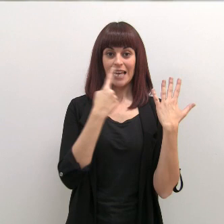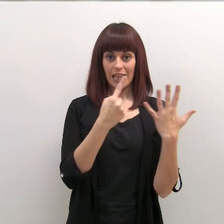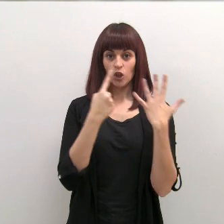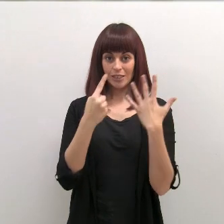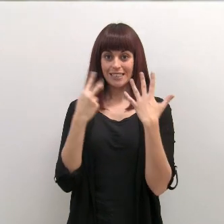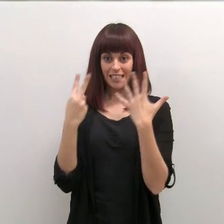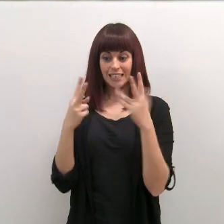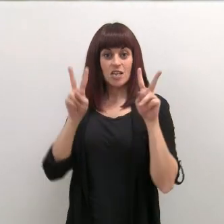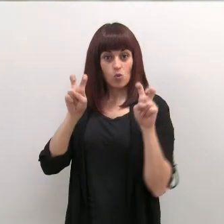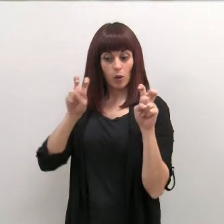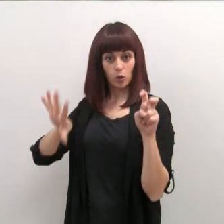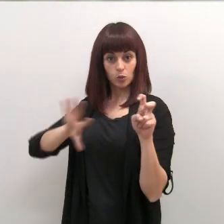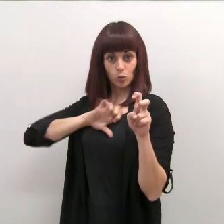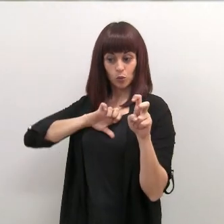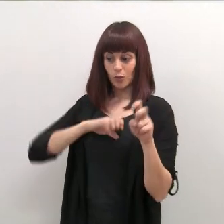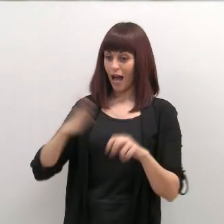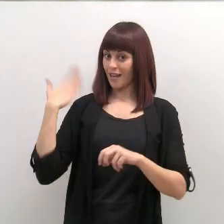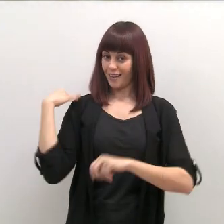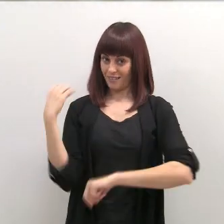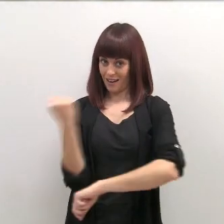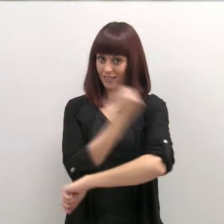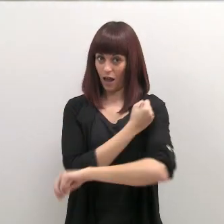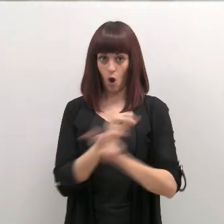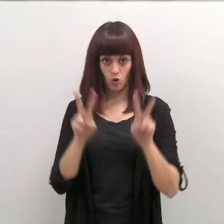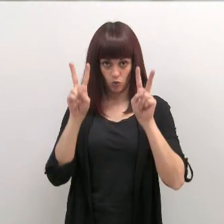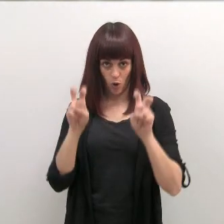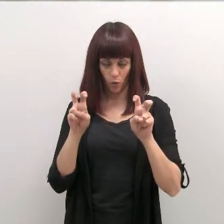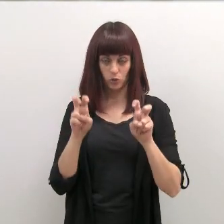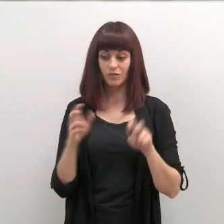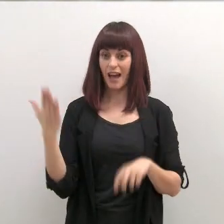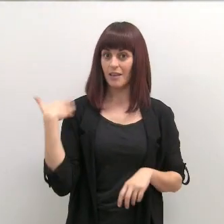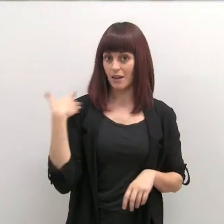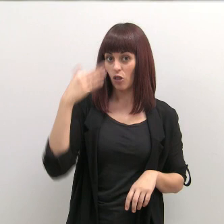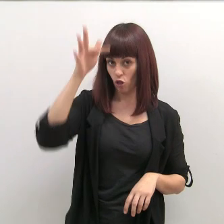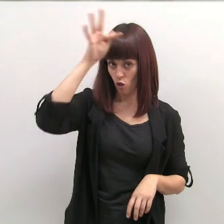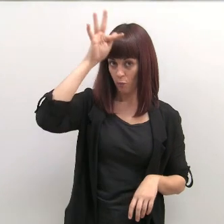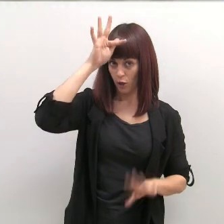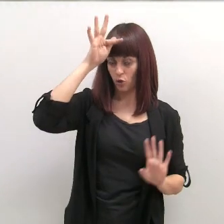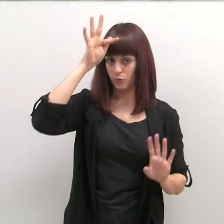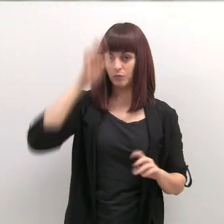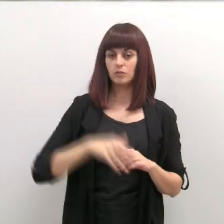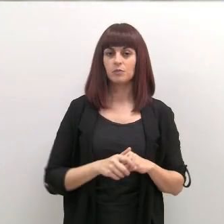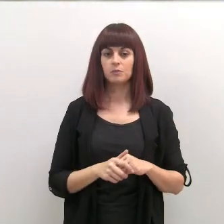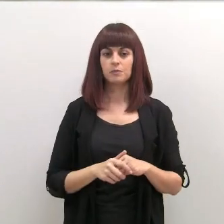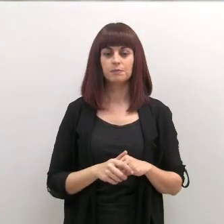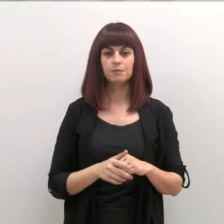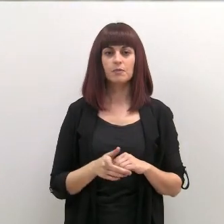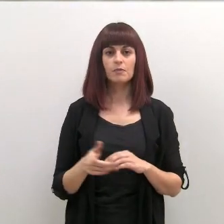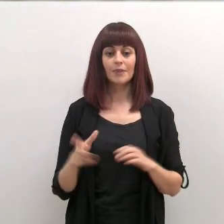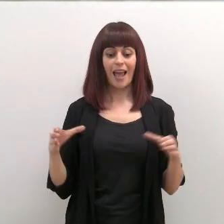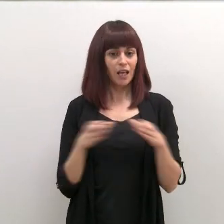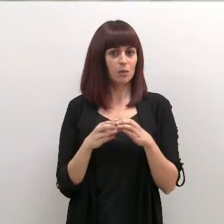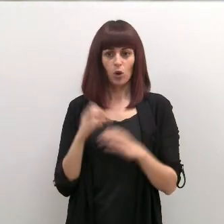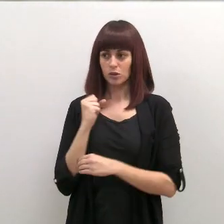667 nuevos casos registrados en el día de ayer, y tengamos en cuenta que ayer fue domingo, y aunque se han reforzado mucho los